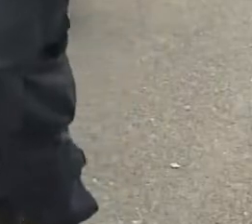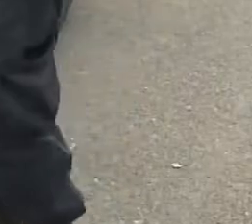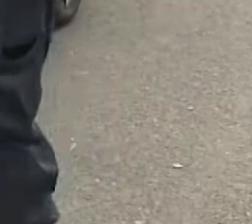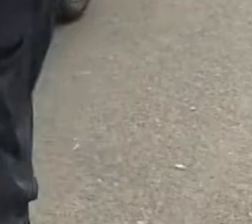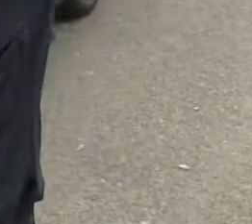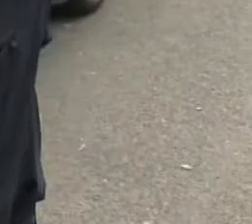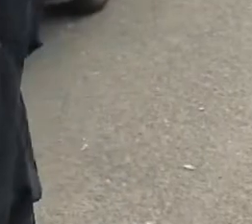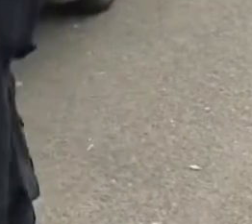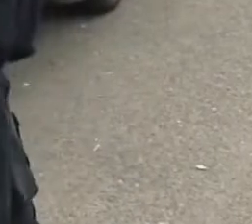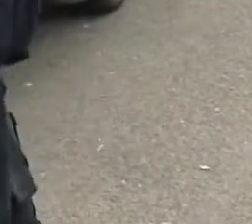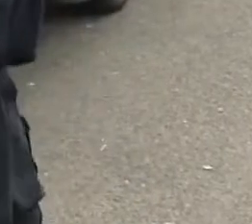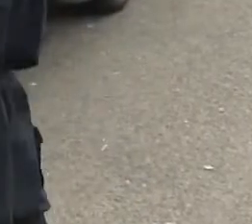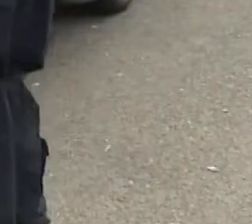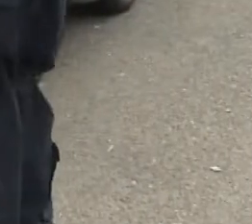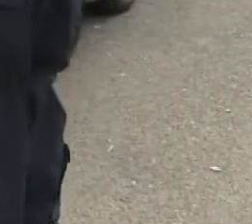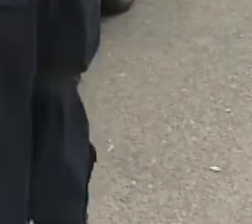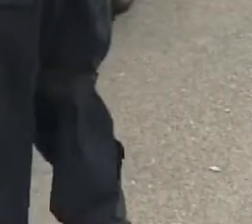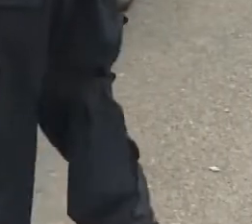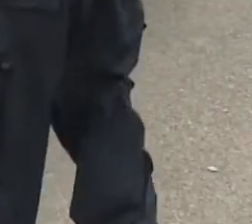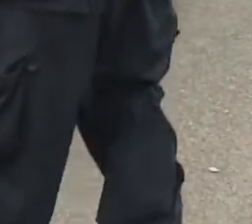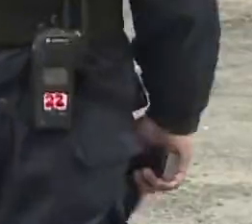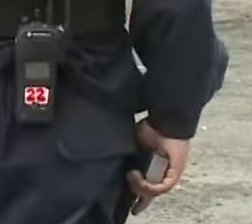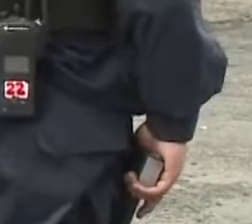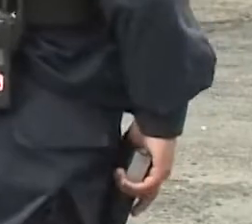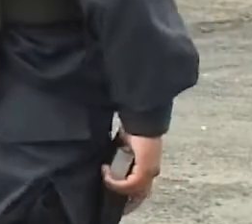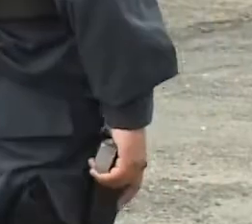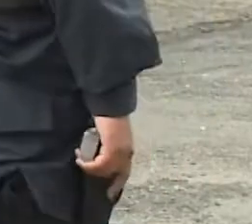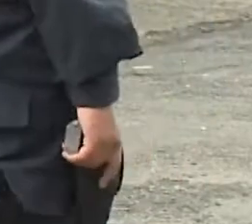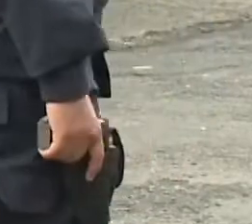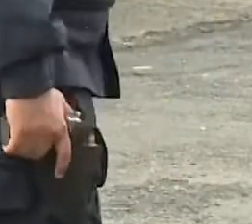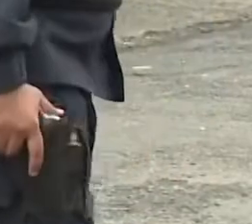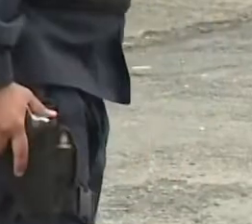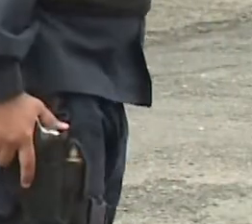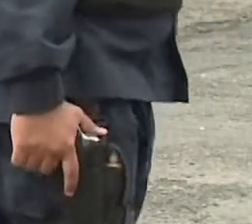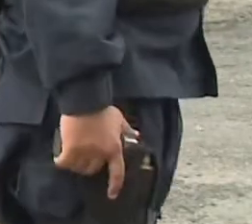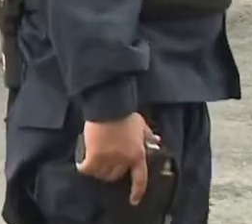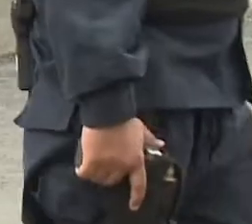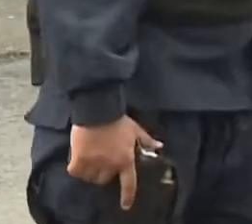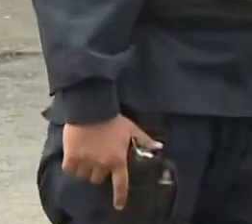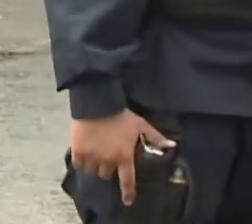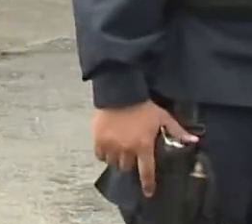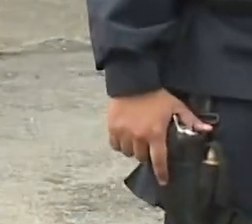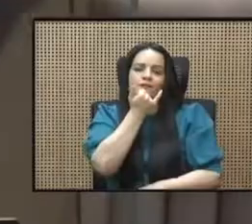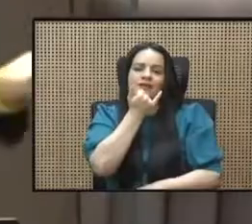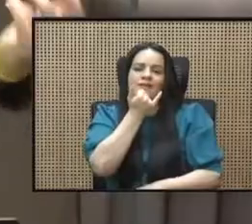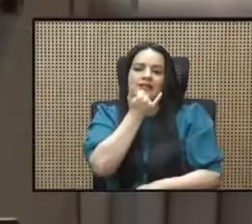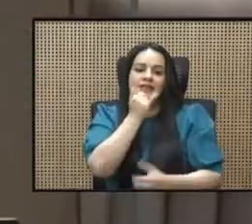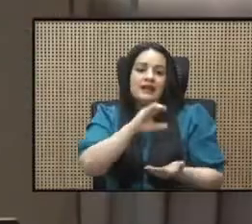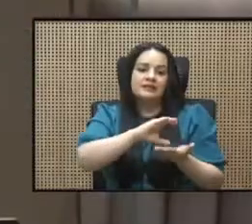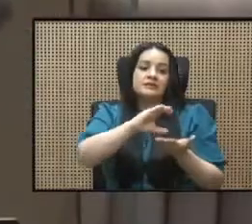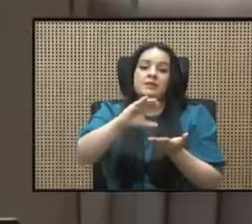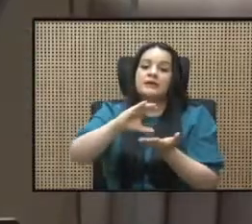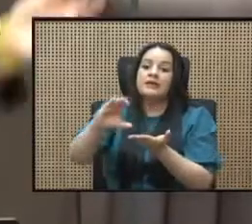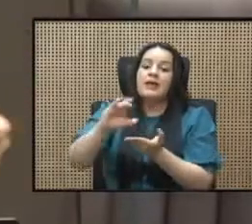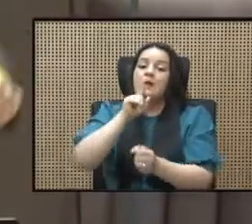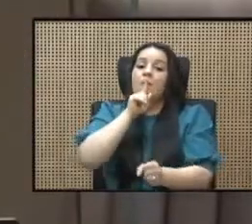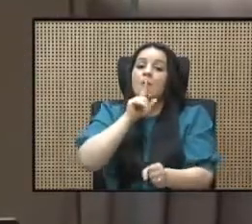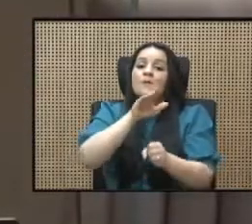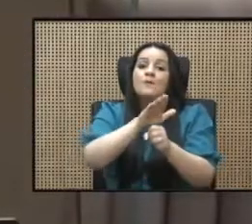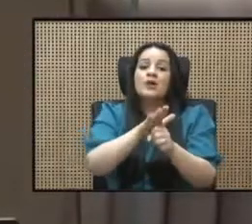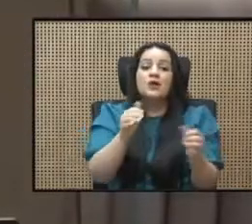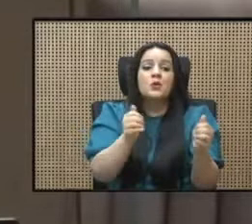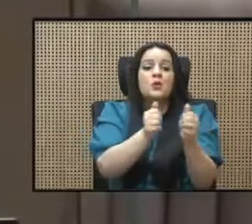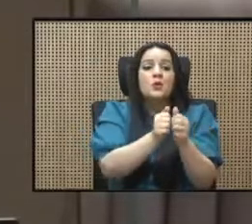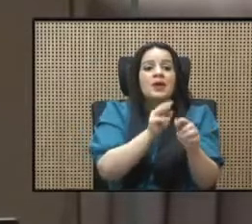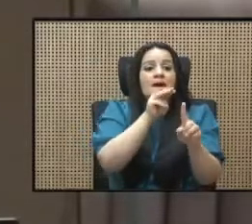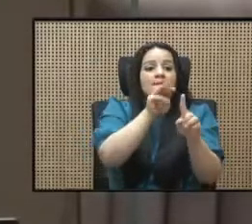para los efectivos de la fuerza pública, así como la compra de armas y otros implementos. El diputado José María Villalta señaló